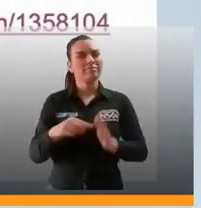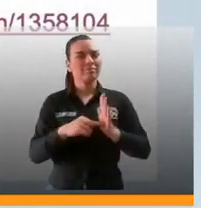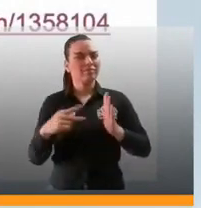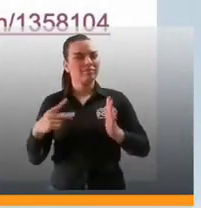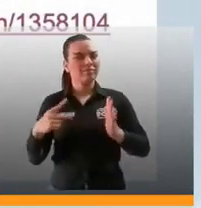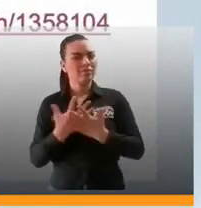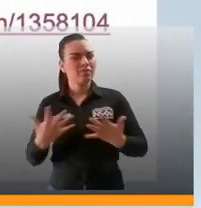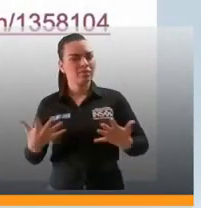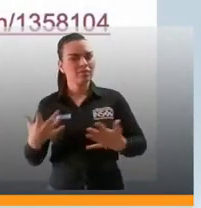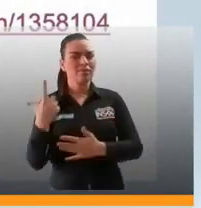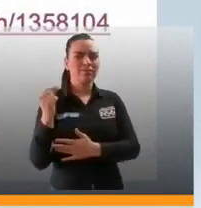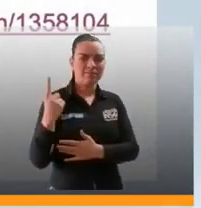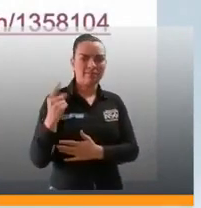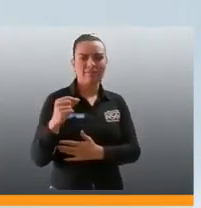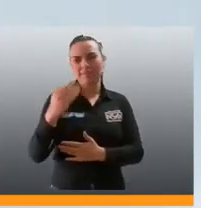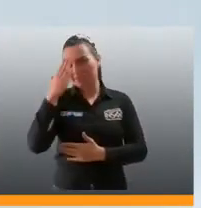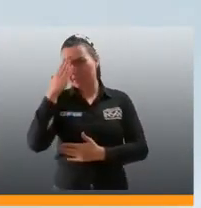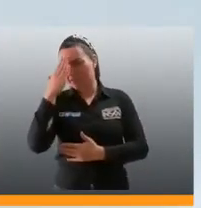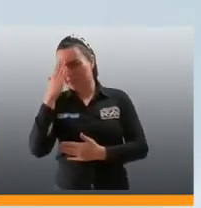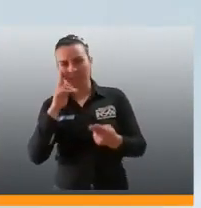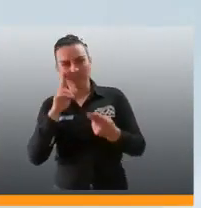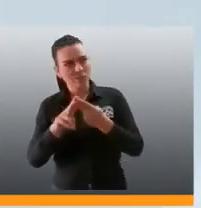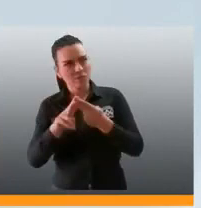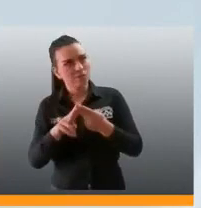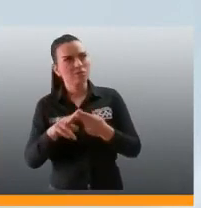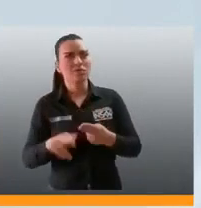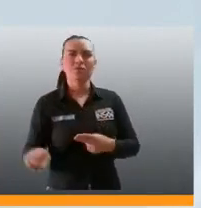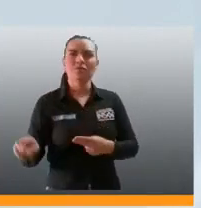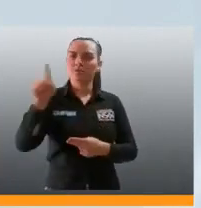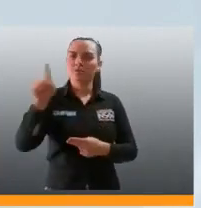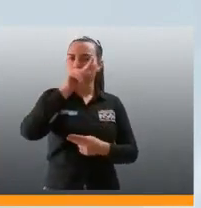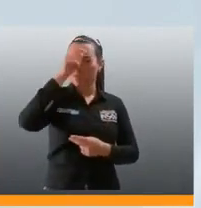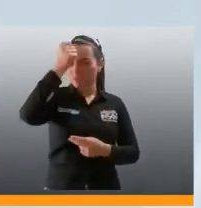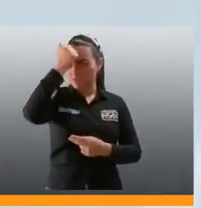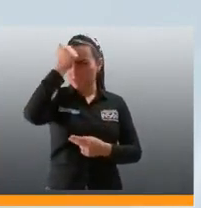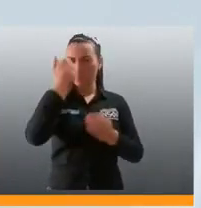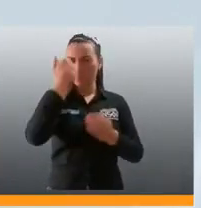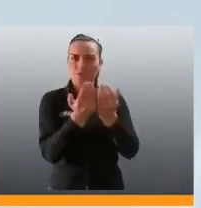vez más a los docentes y a los estudiantes.